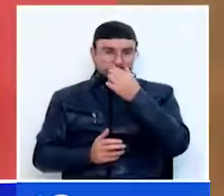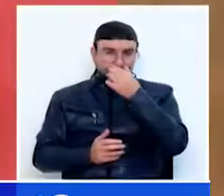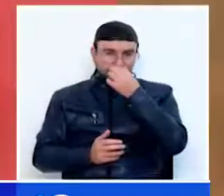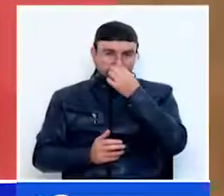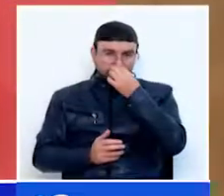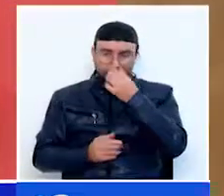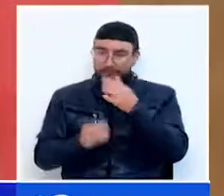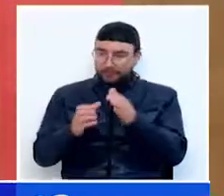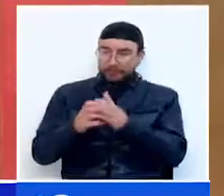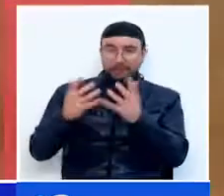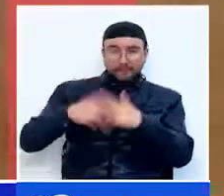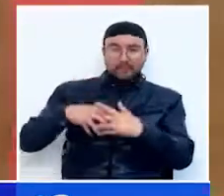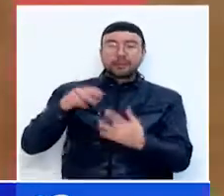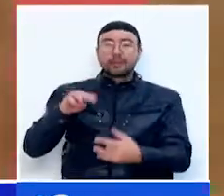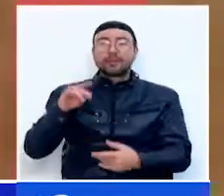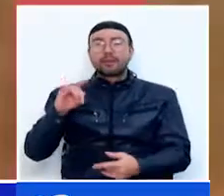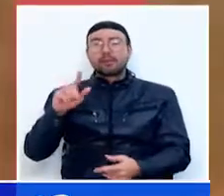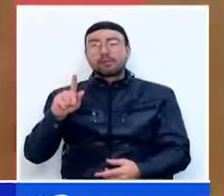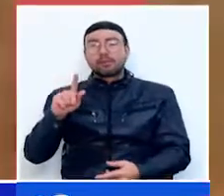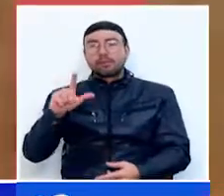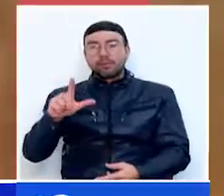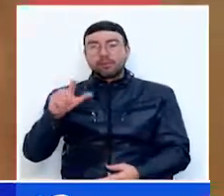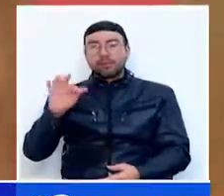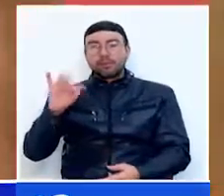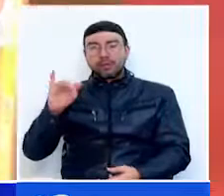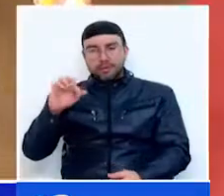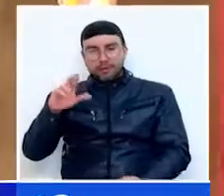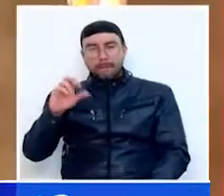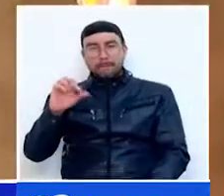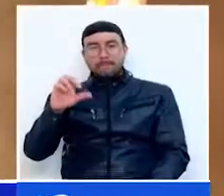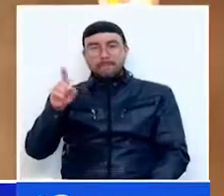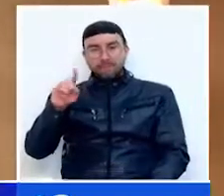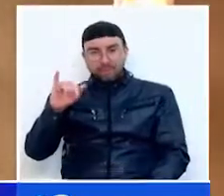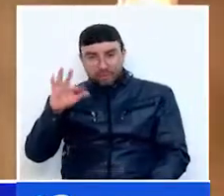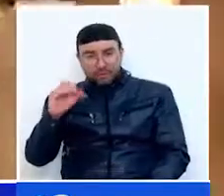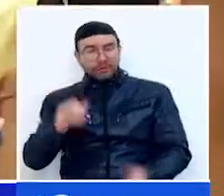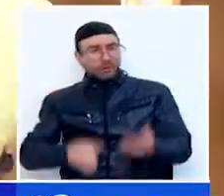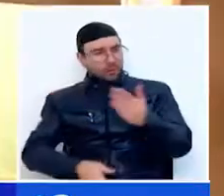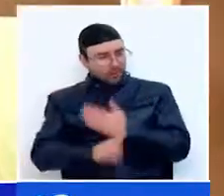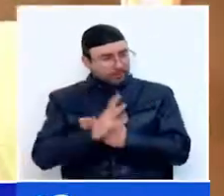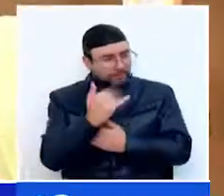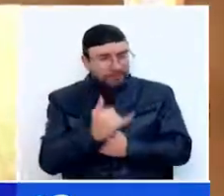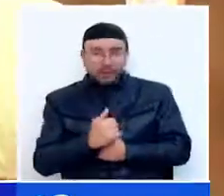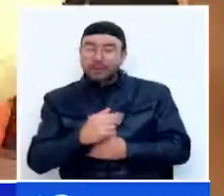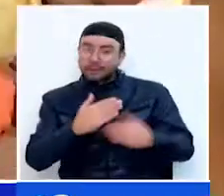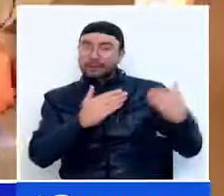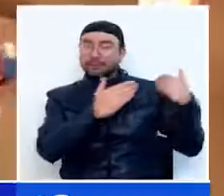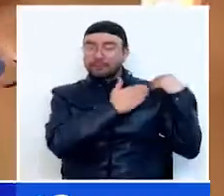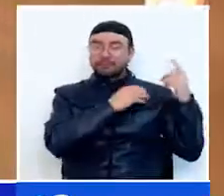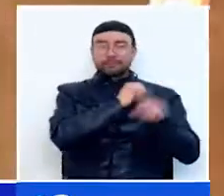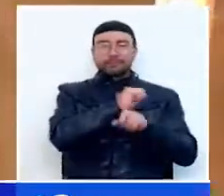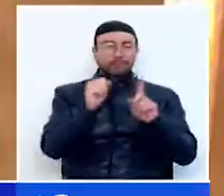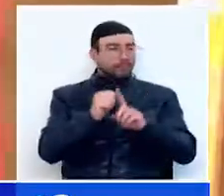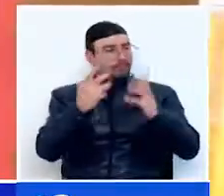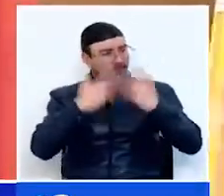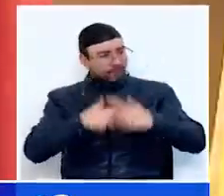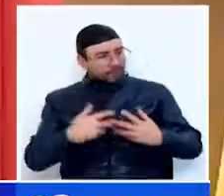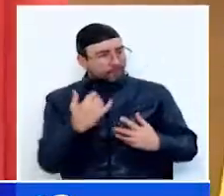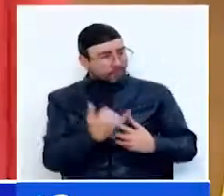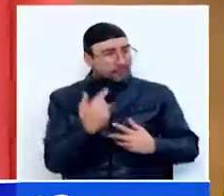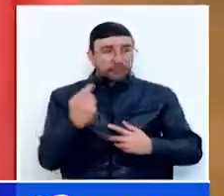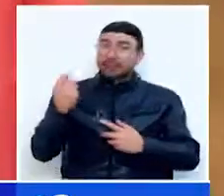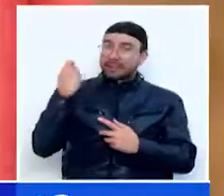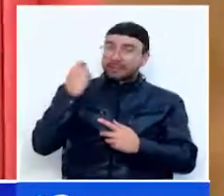La empresa Multipropósito continúa con su compromiso de responsabilidad social empresarial en la ciudad de Calarcá. Es así como